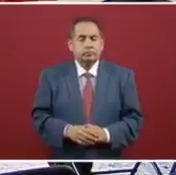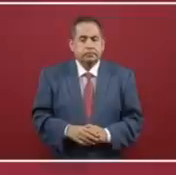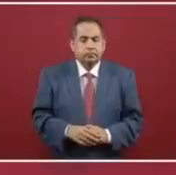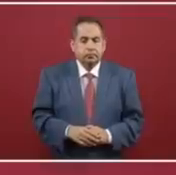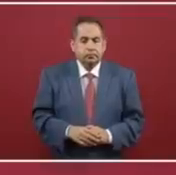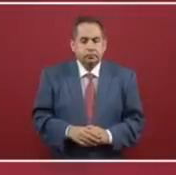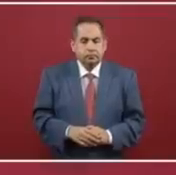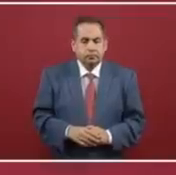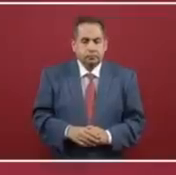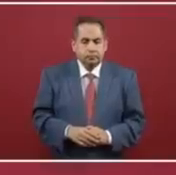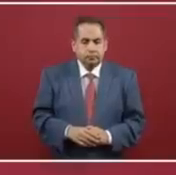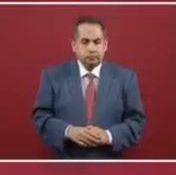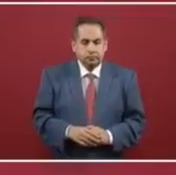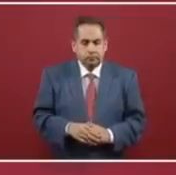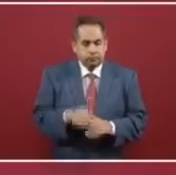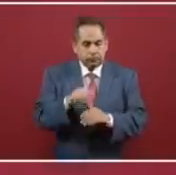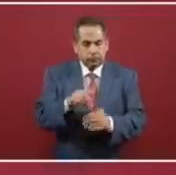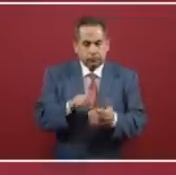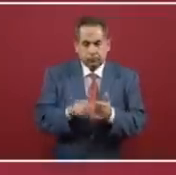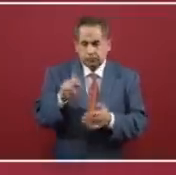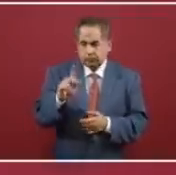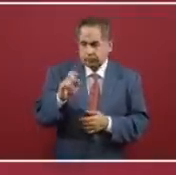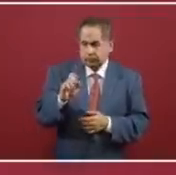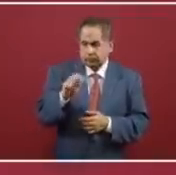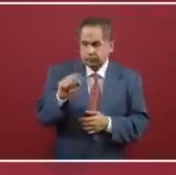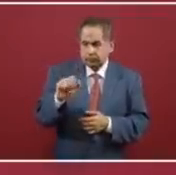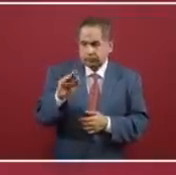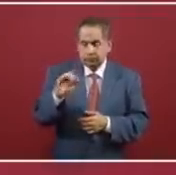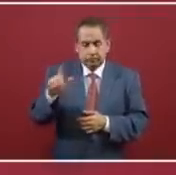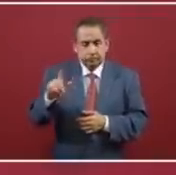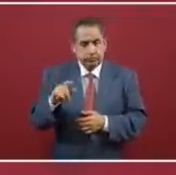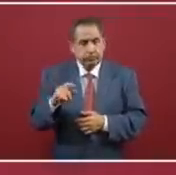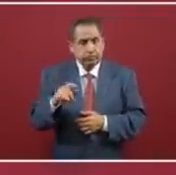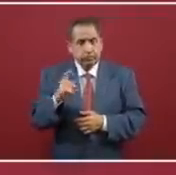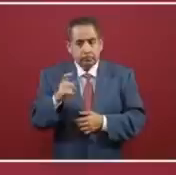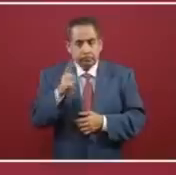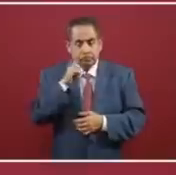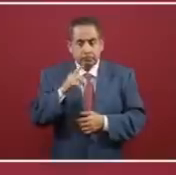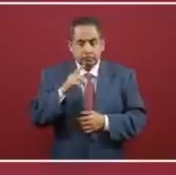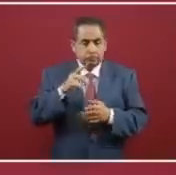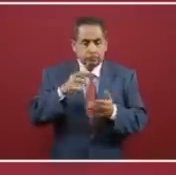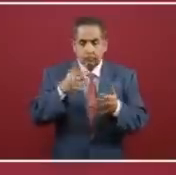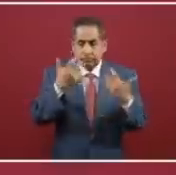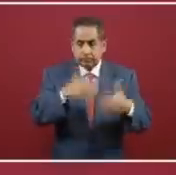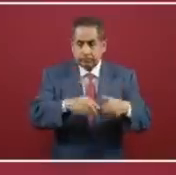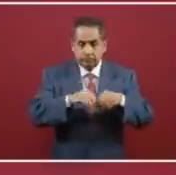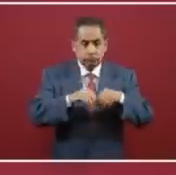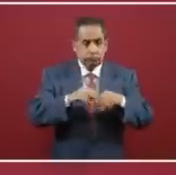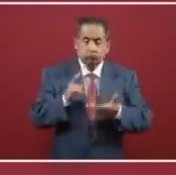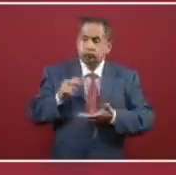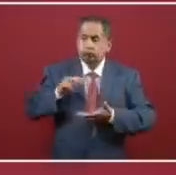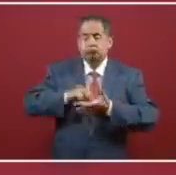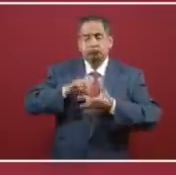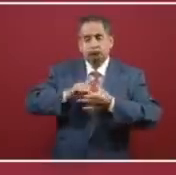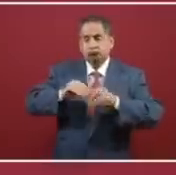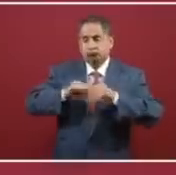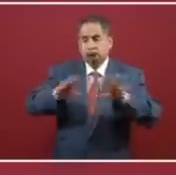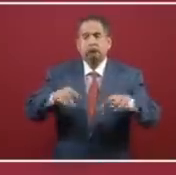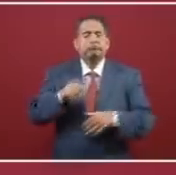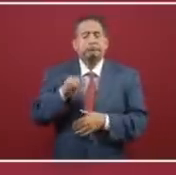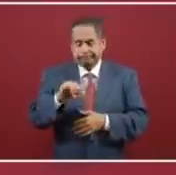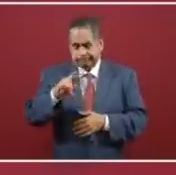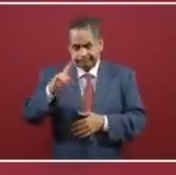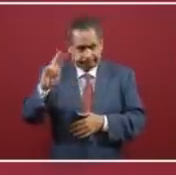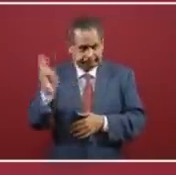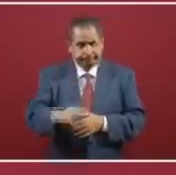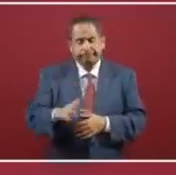en relación a a peñafiel comentarles que la empresa salió públicamente a dar detalles de que si